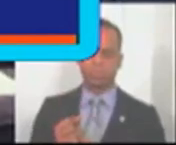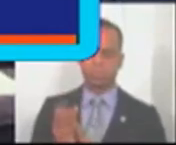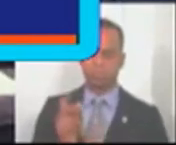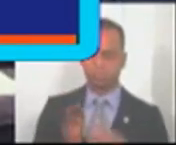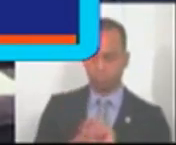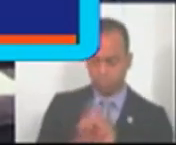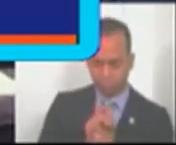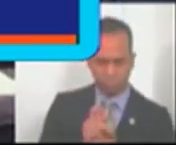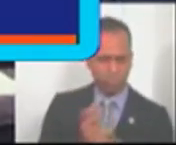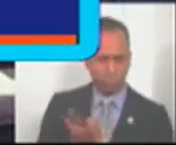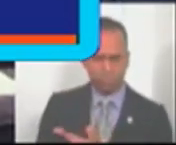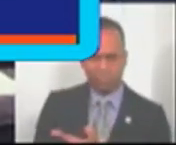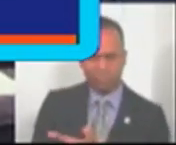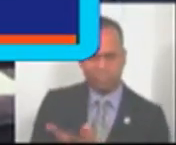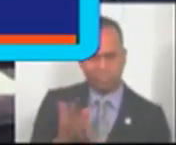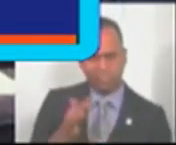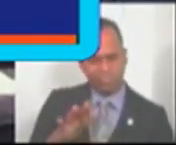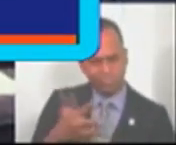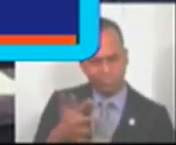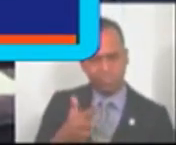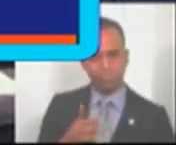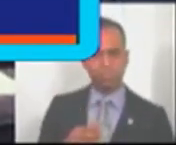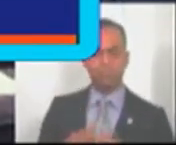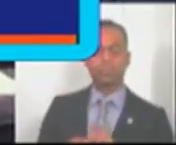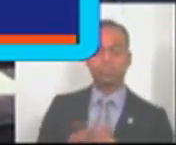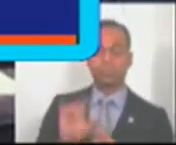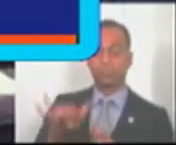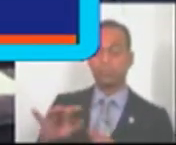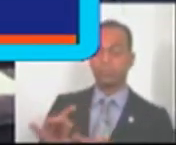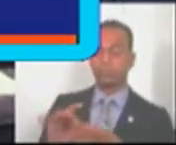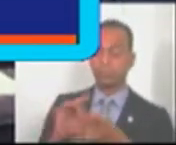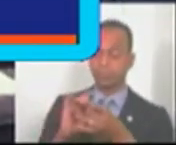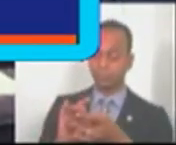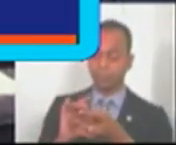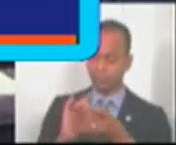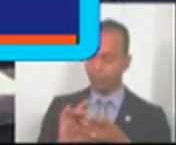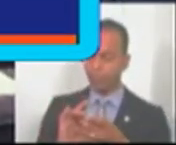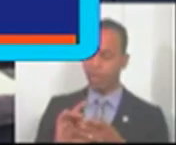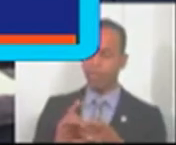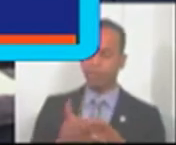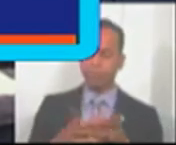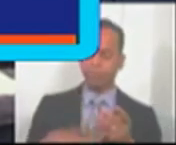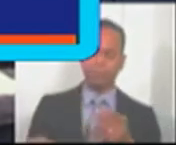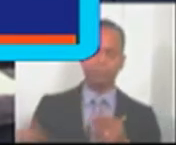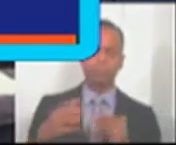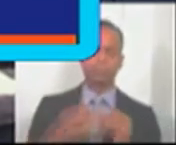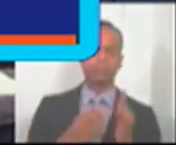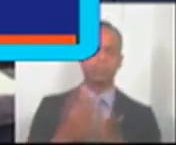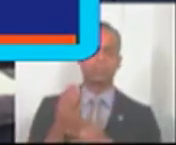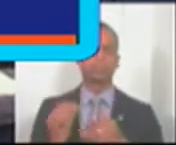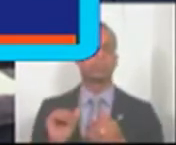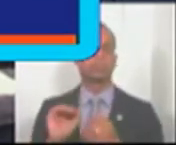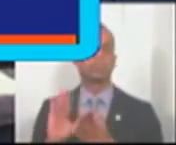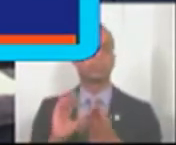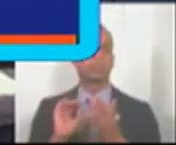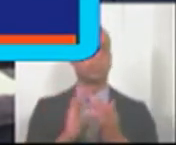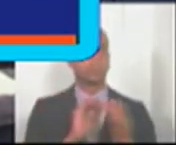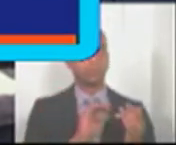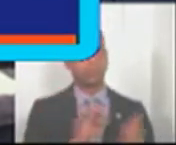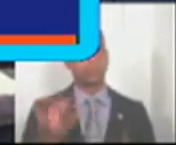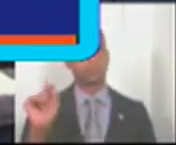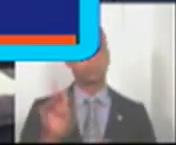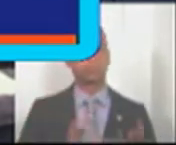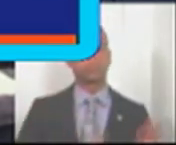cree, y es el nexo de unión que es capaz de atravesar, manteniendo esa condición